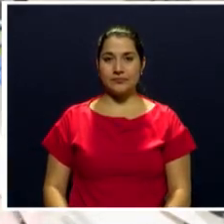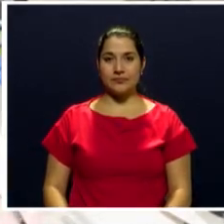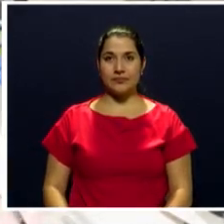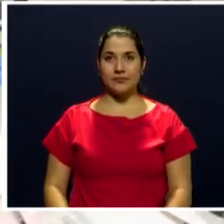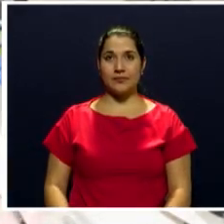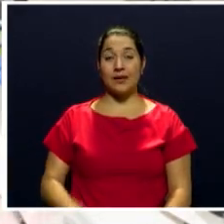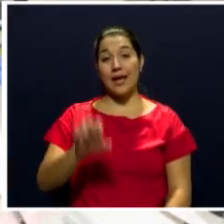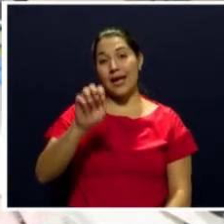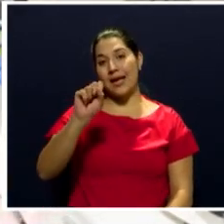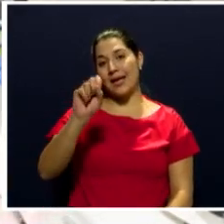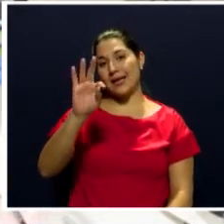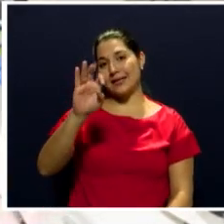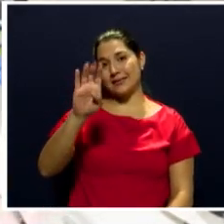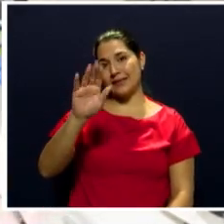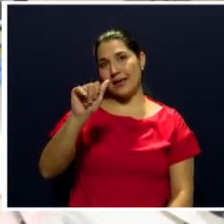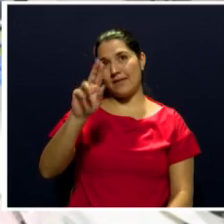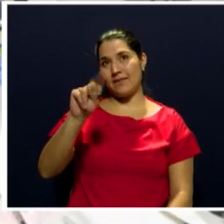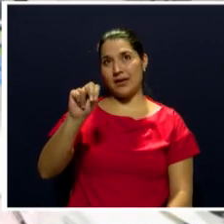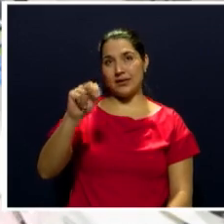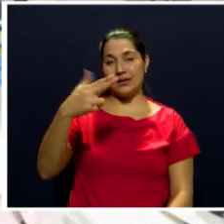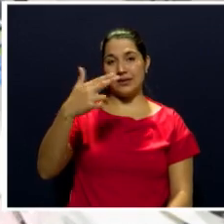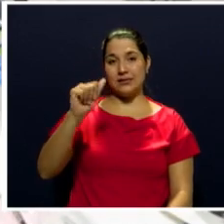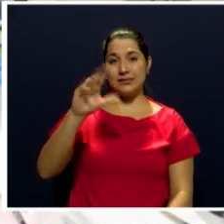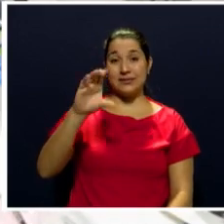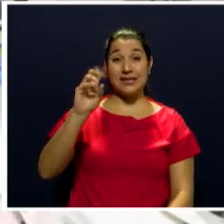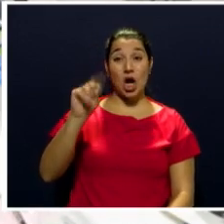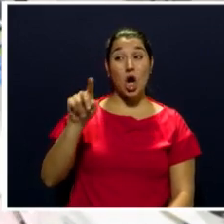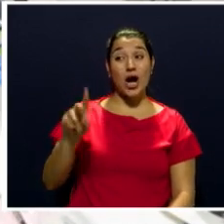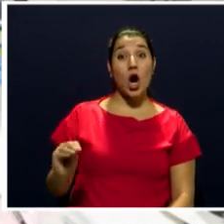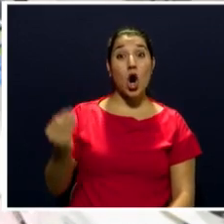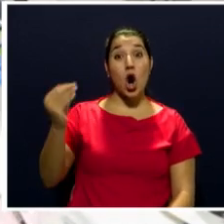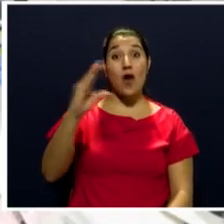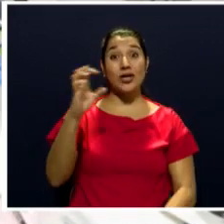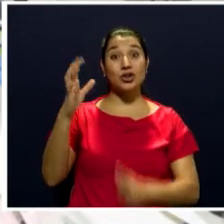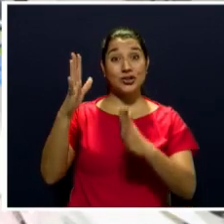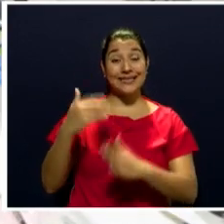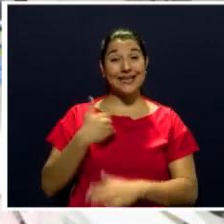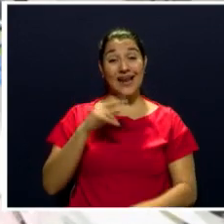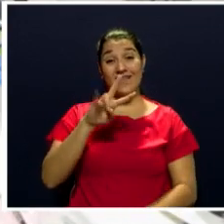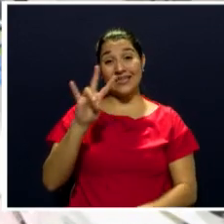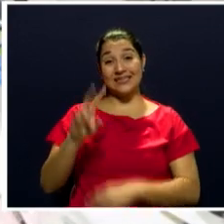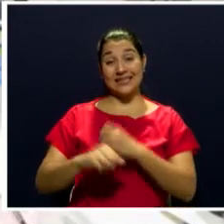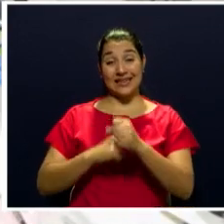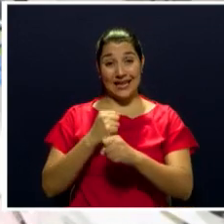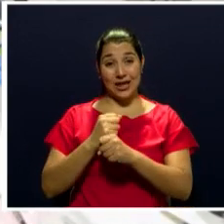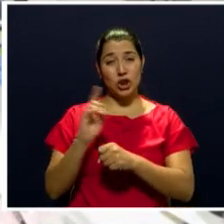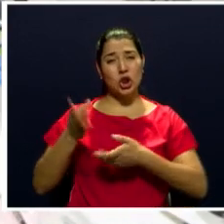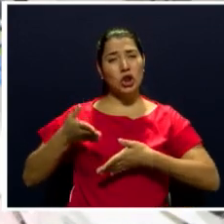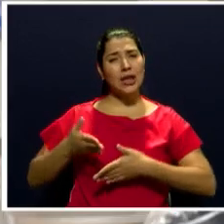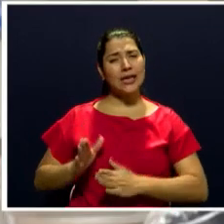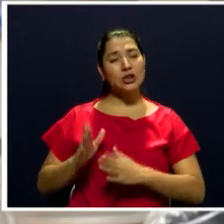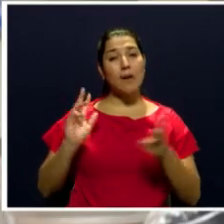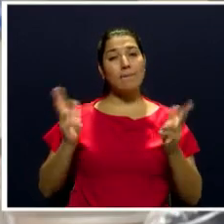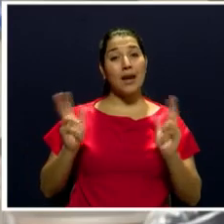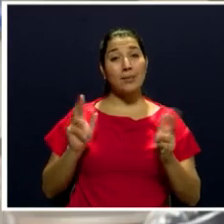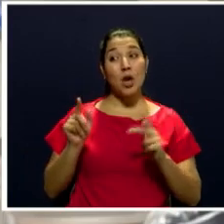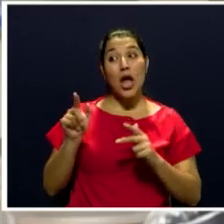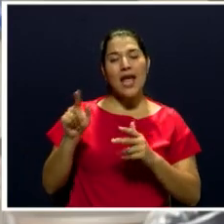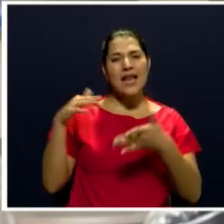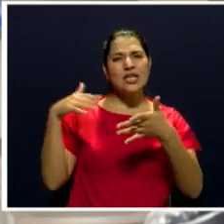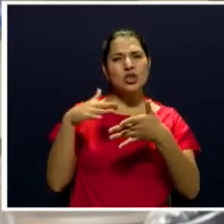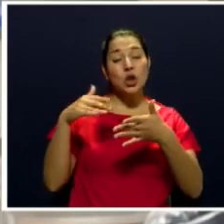Esteban Chacón es un joven costarricense de 27 años de edad, nacido en Palmares, es egresado de Ingeniería en Biotecnología